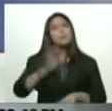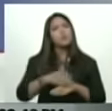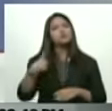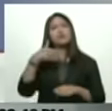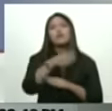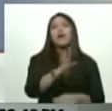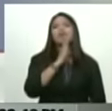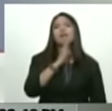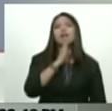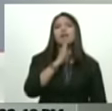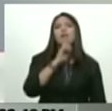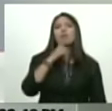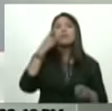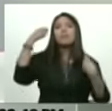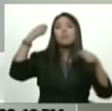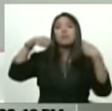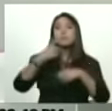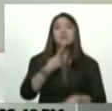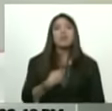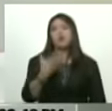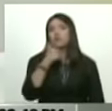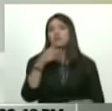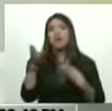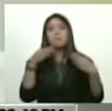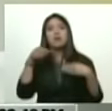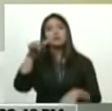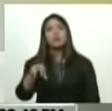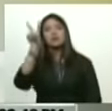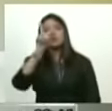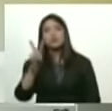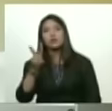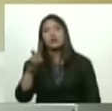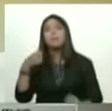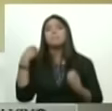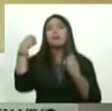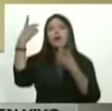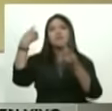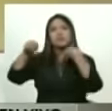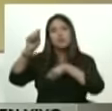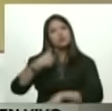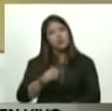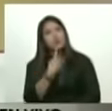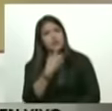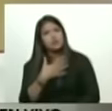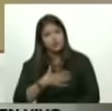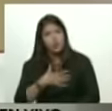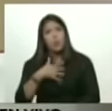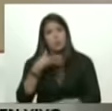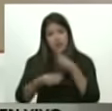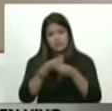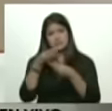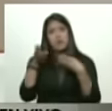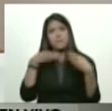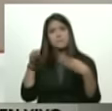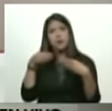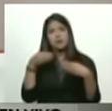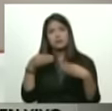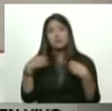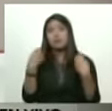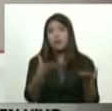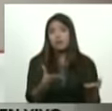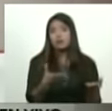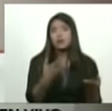Bancoex, me indicaron de que no había plástico en Venezuela para poder exportar. Y yo les indiqué que yo podía procesar el plástico para poder